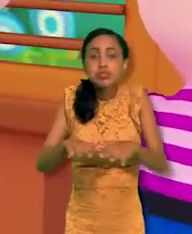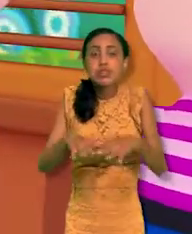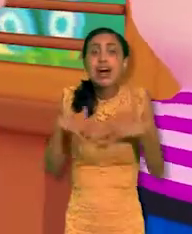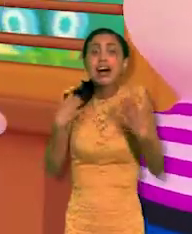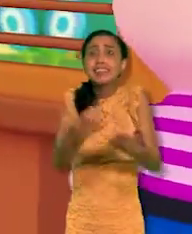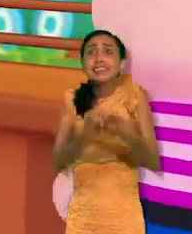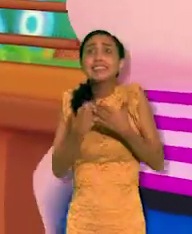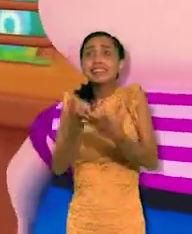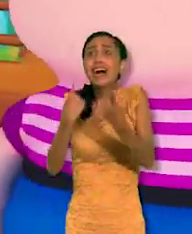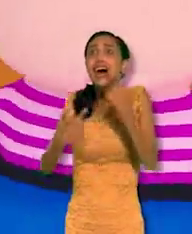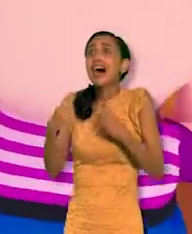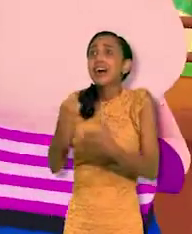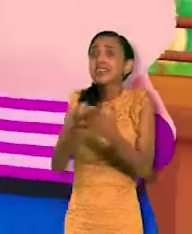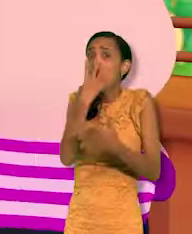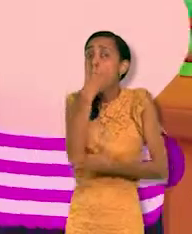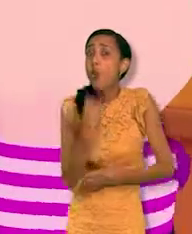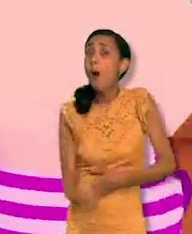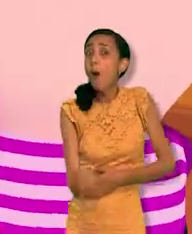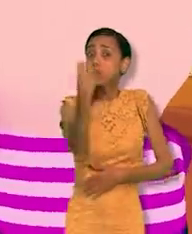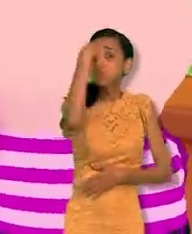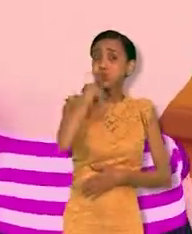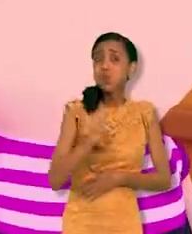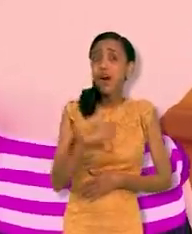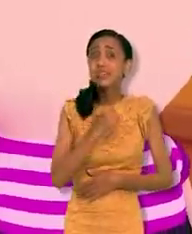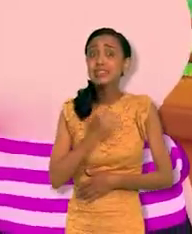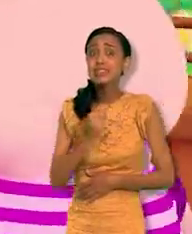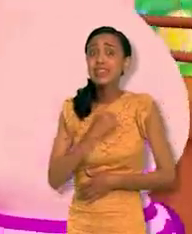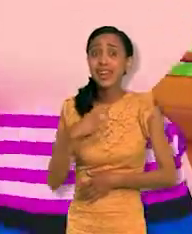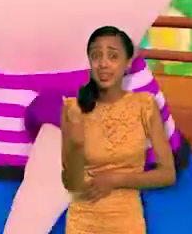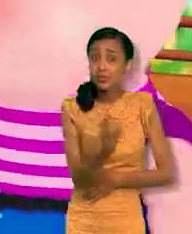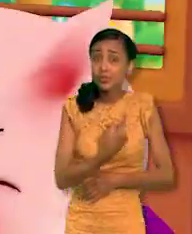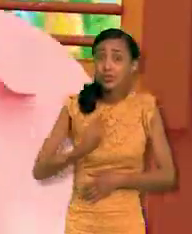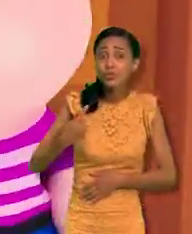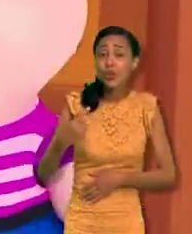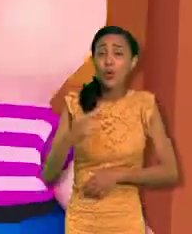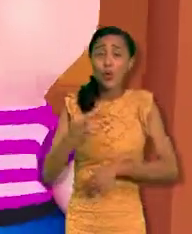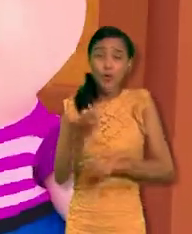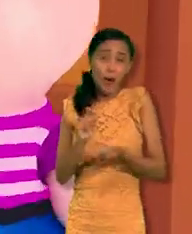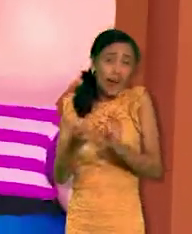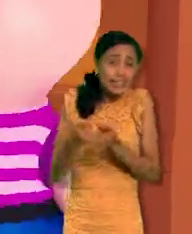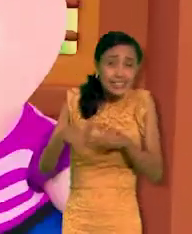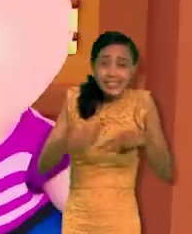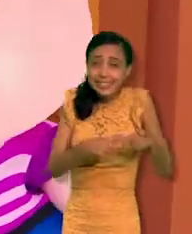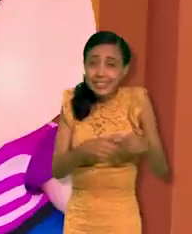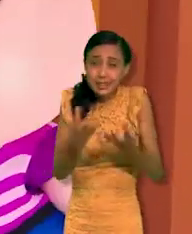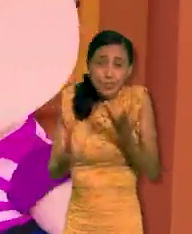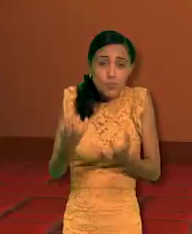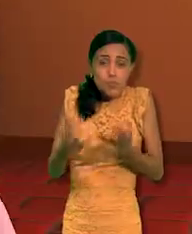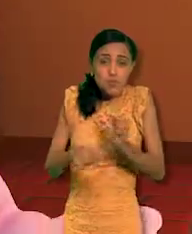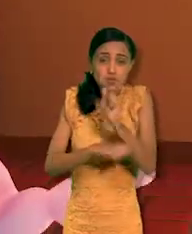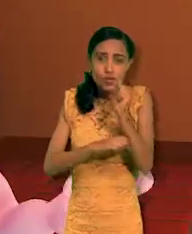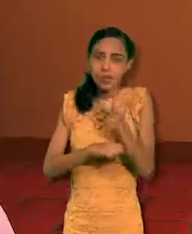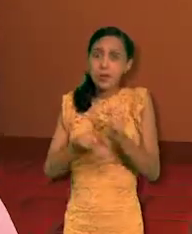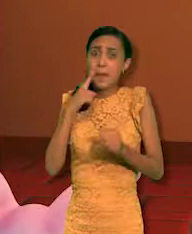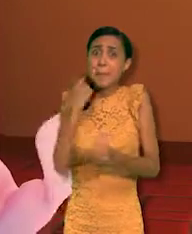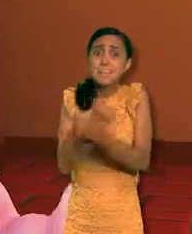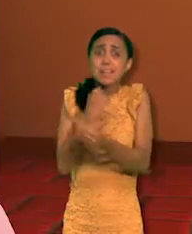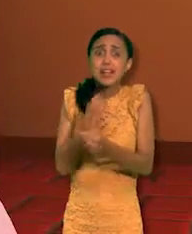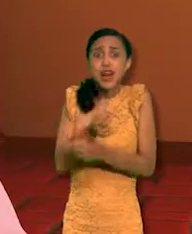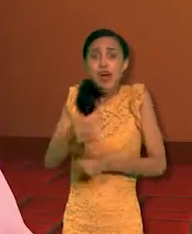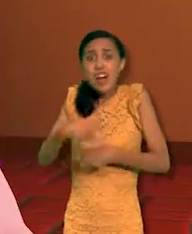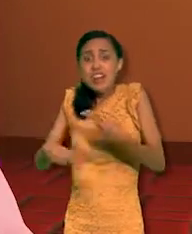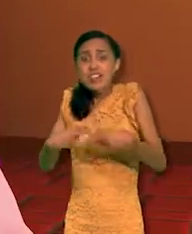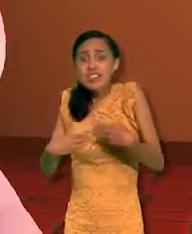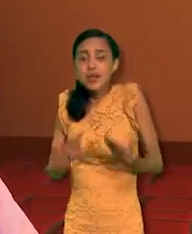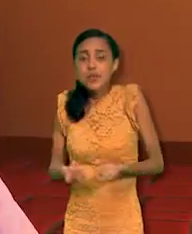¡Auxilio! ¡Un lobo dragón! ¡Nos quiere hacer chicharrón! ¡Hacemos peligro extremo! ¿Ahora dónde